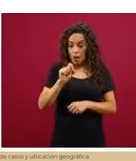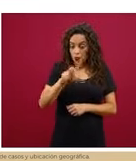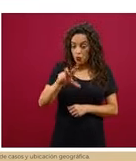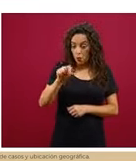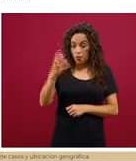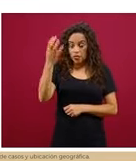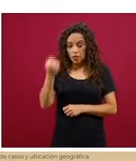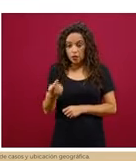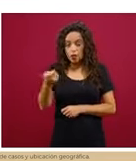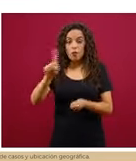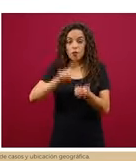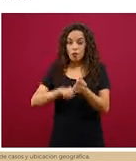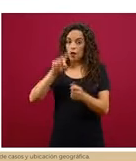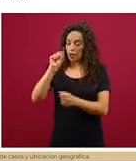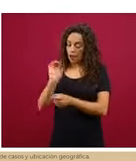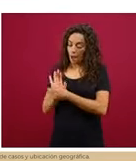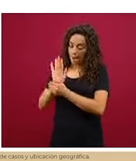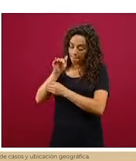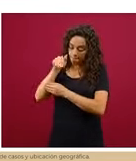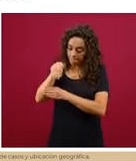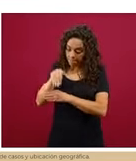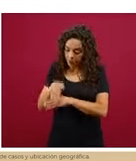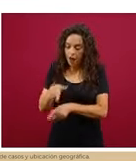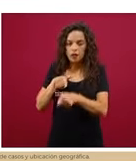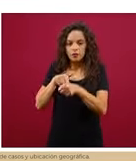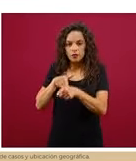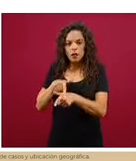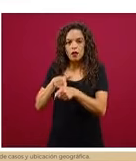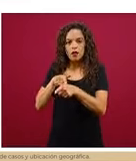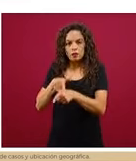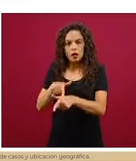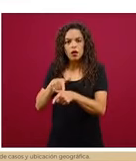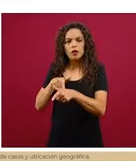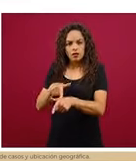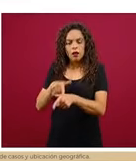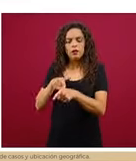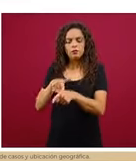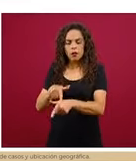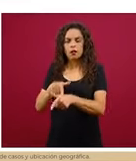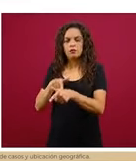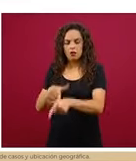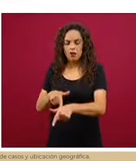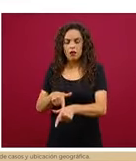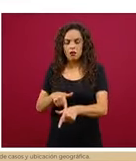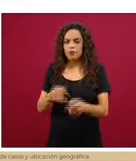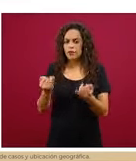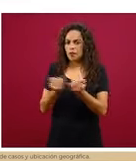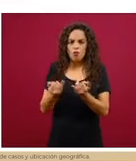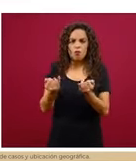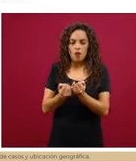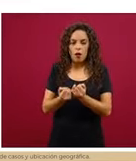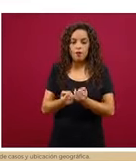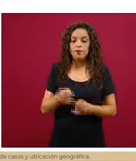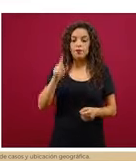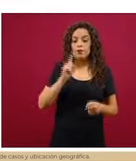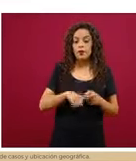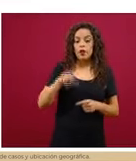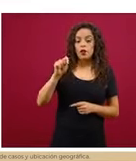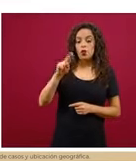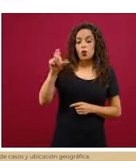un descenso que se ha mantenido bastante consistente. En el caso de Tuxtepec, también fue